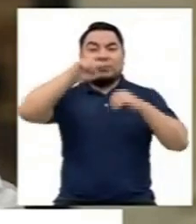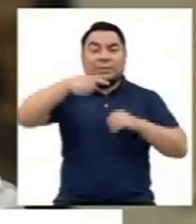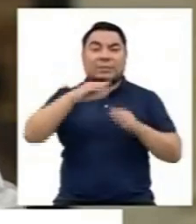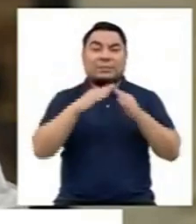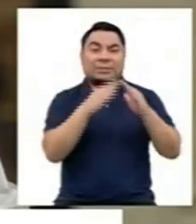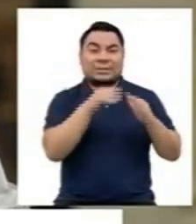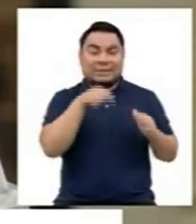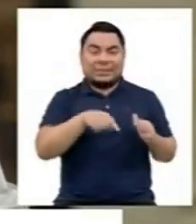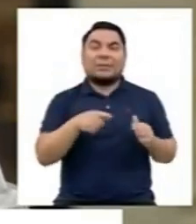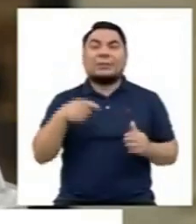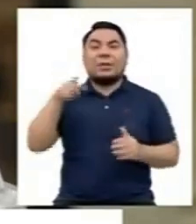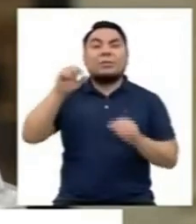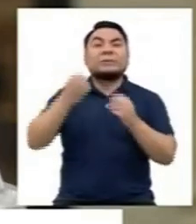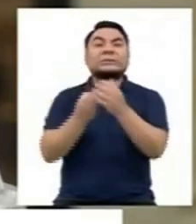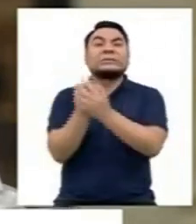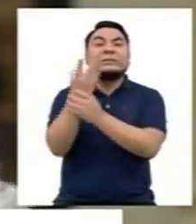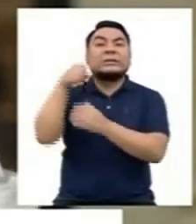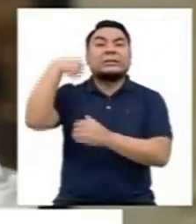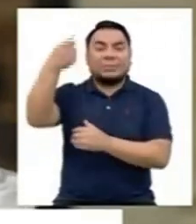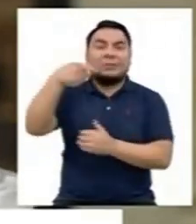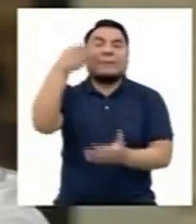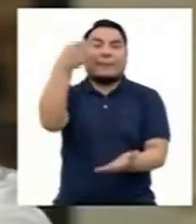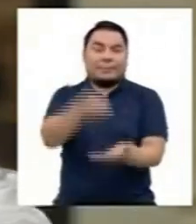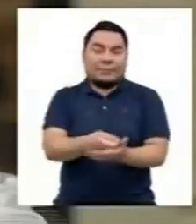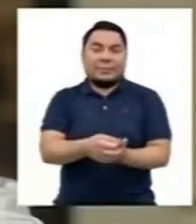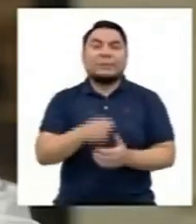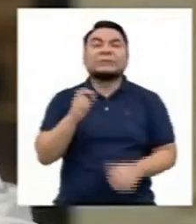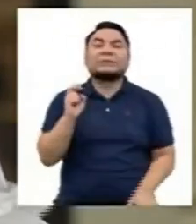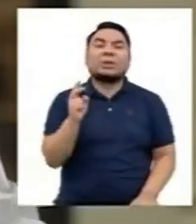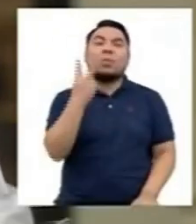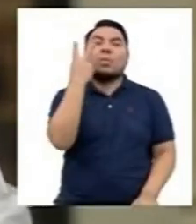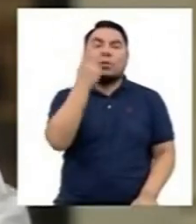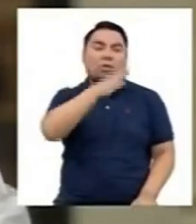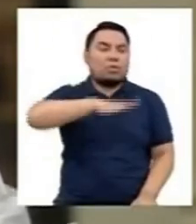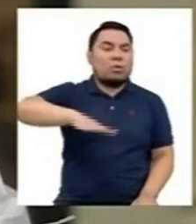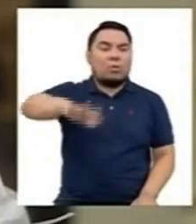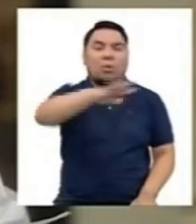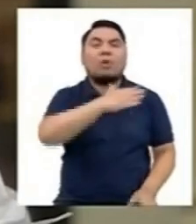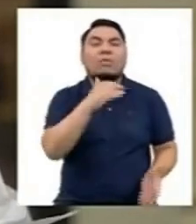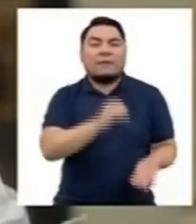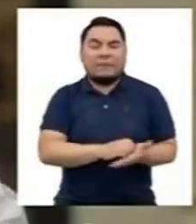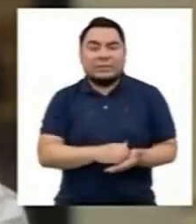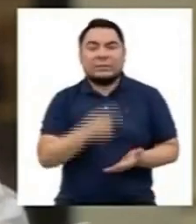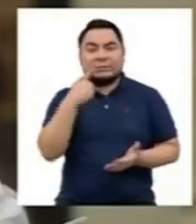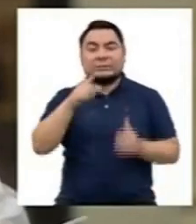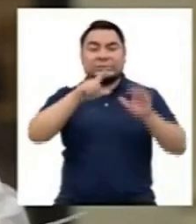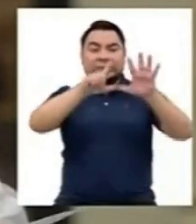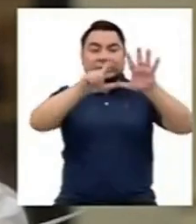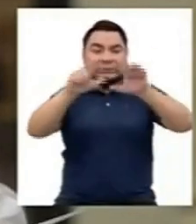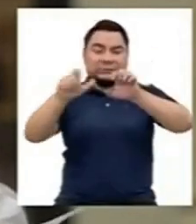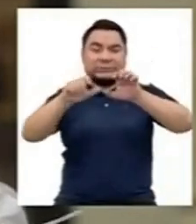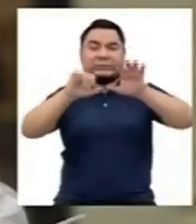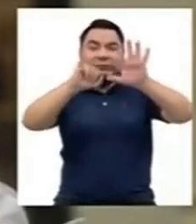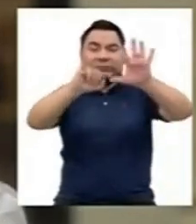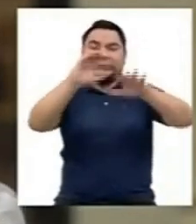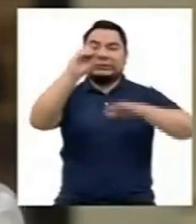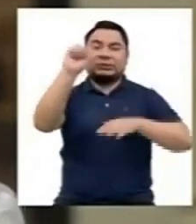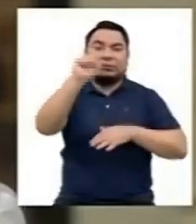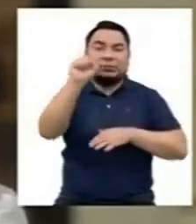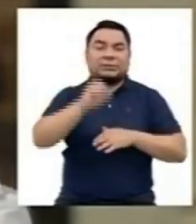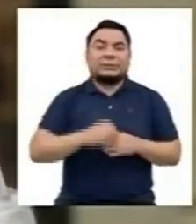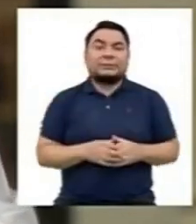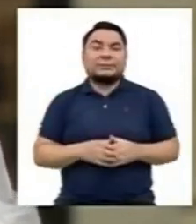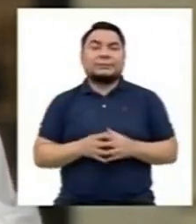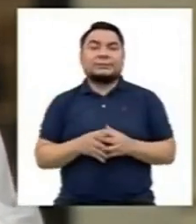vamos a sanarnos, vamos a curarnos en el corto plazo. Este camino toma todo el año 2021 y posiblemente